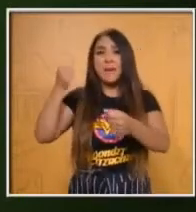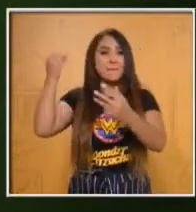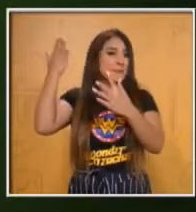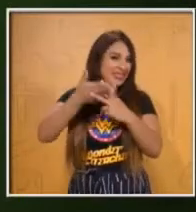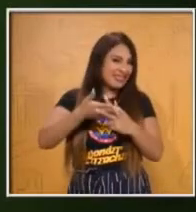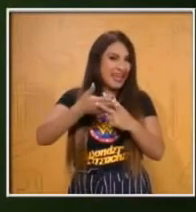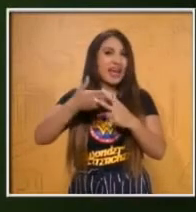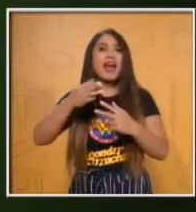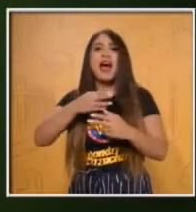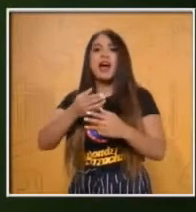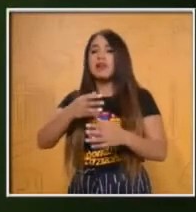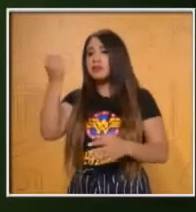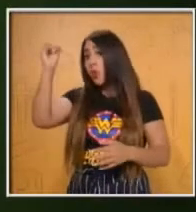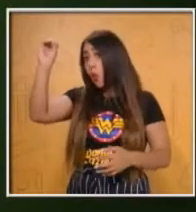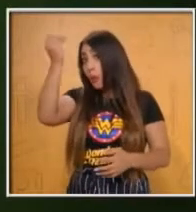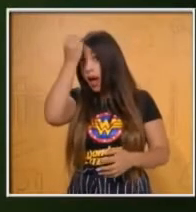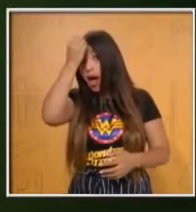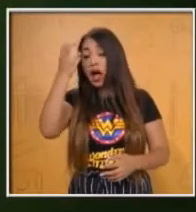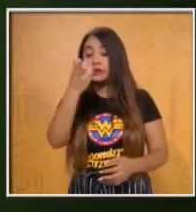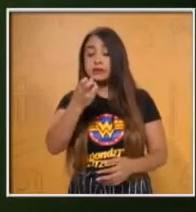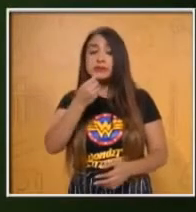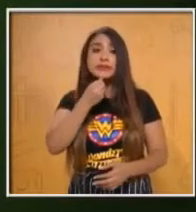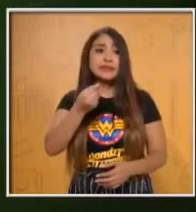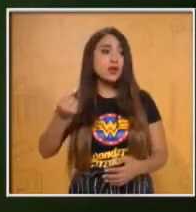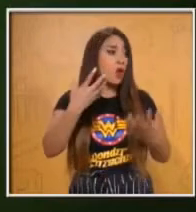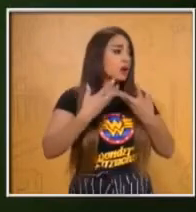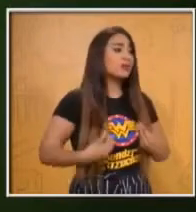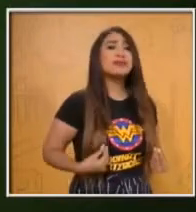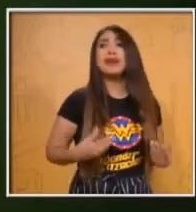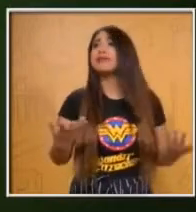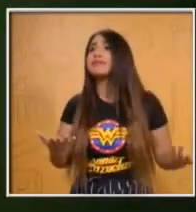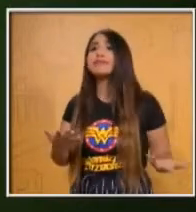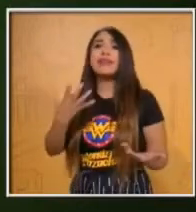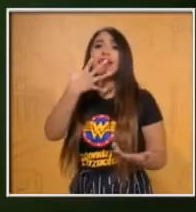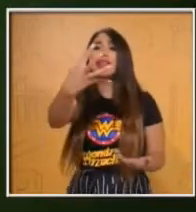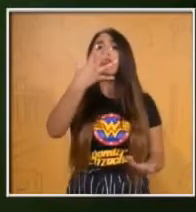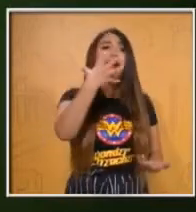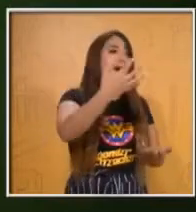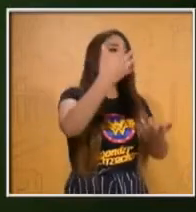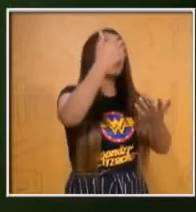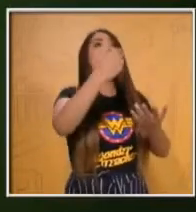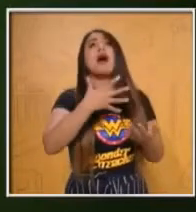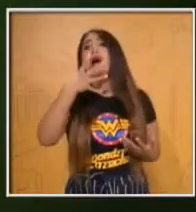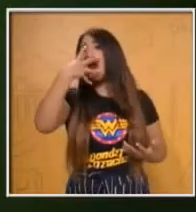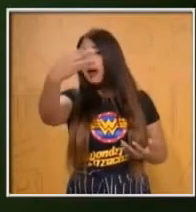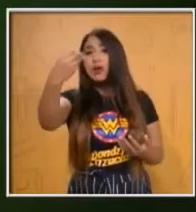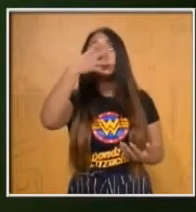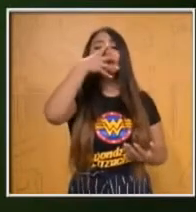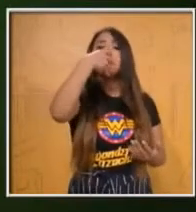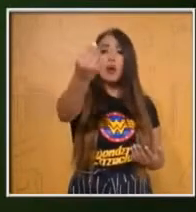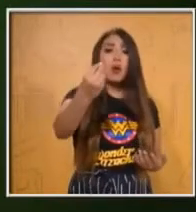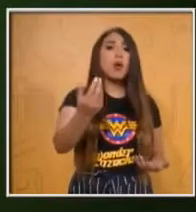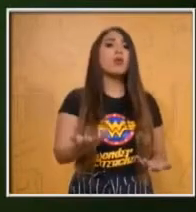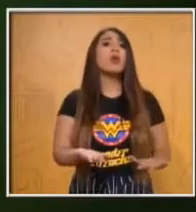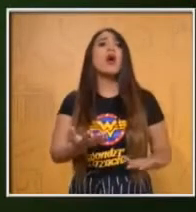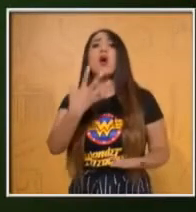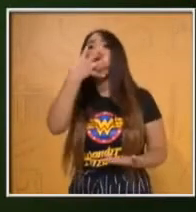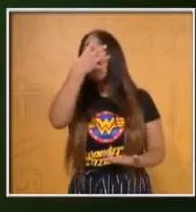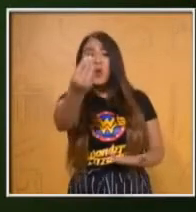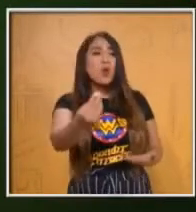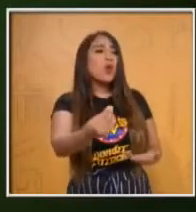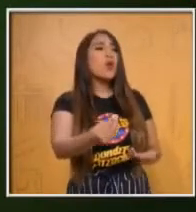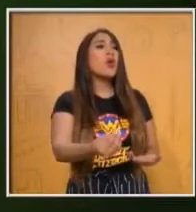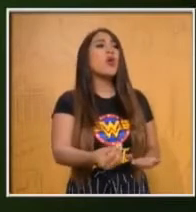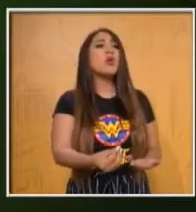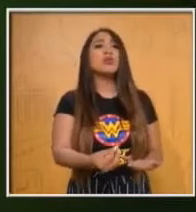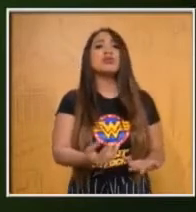el niño, asustado, corrió en busca de ayuda gritando: ¡El lobo! lobo se está acabando